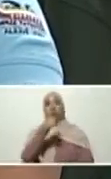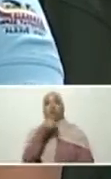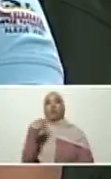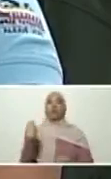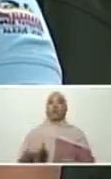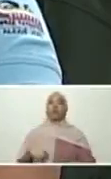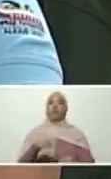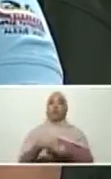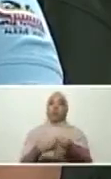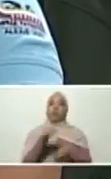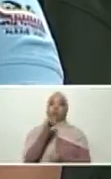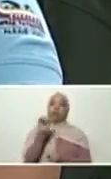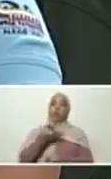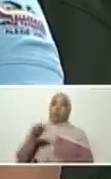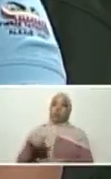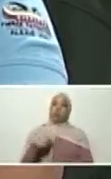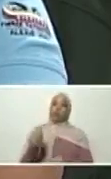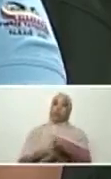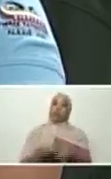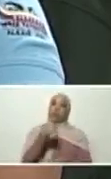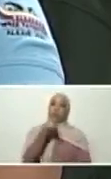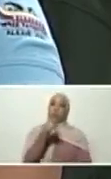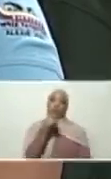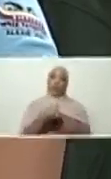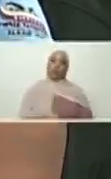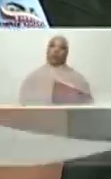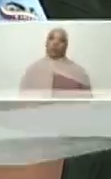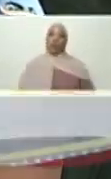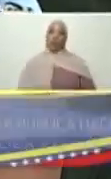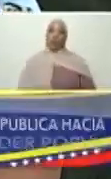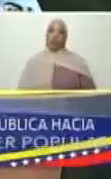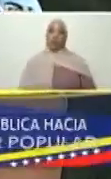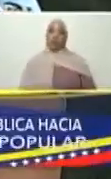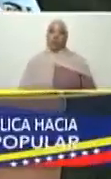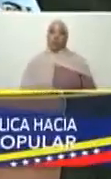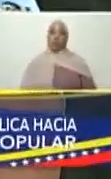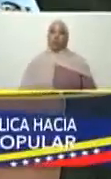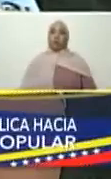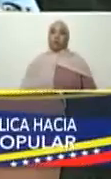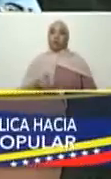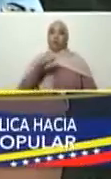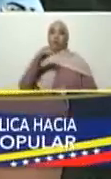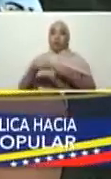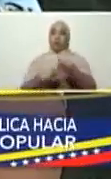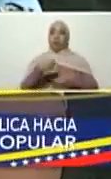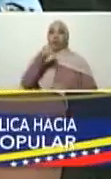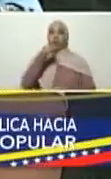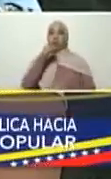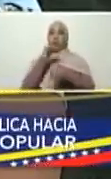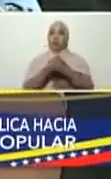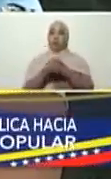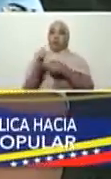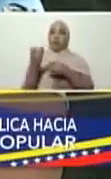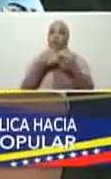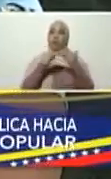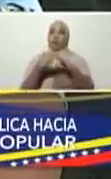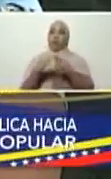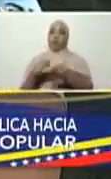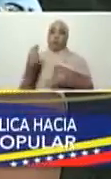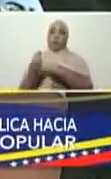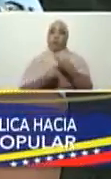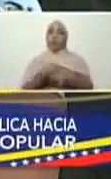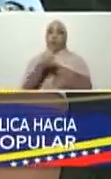comunera. Si nosotros no hacemos consciente el proceso de que el ciudadano comunal y la